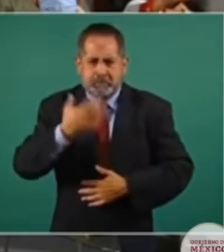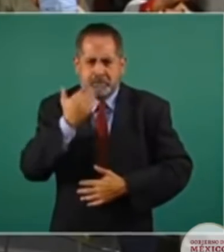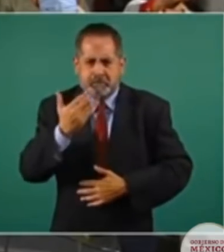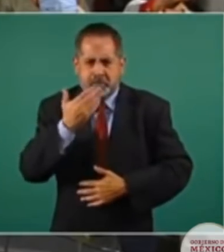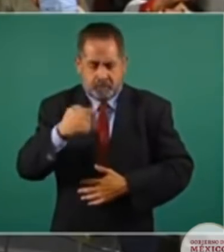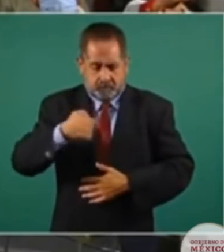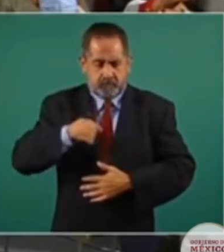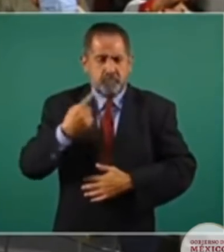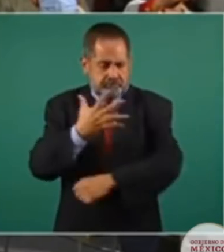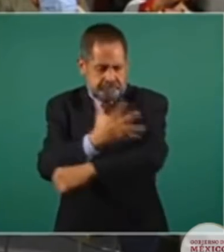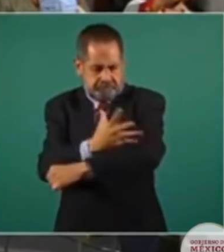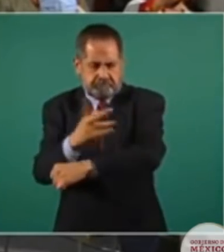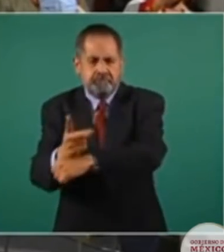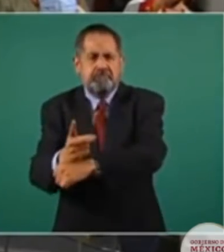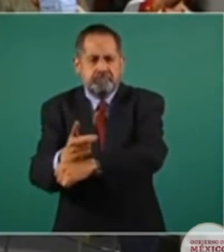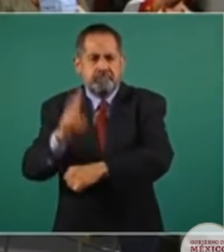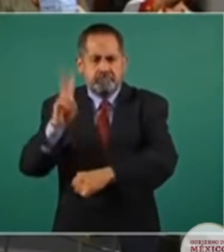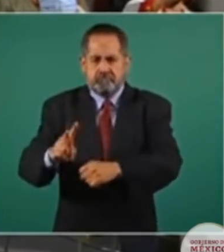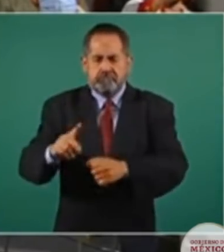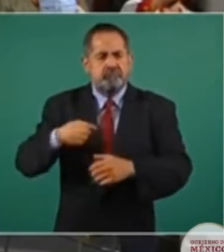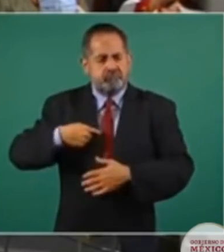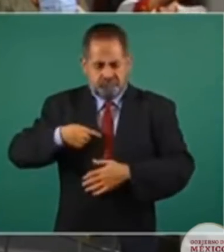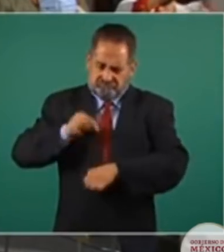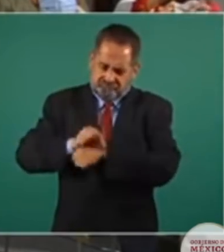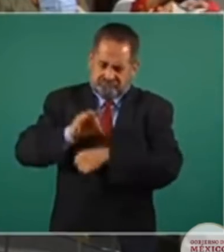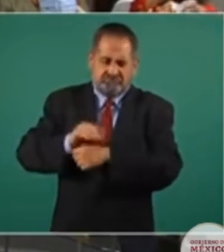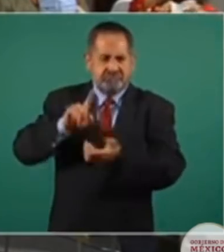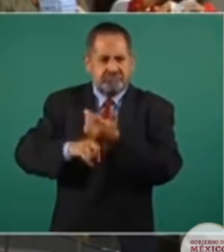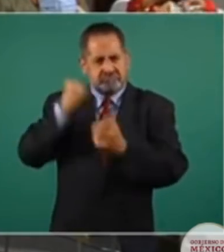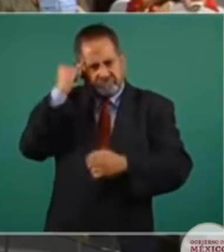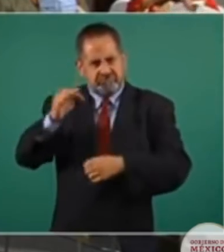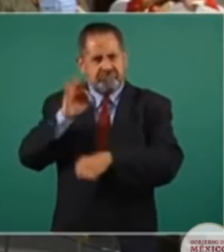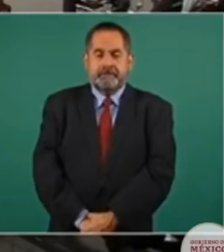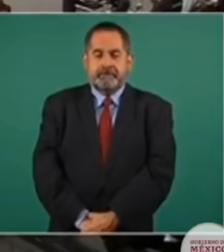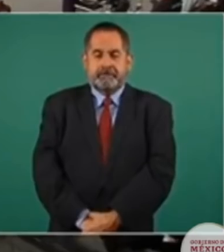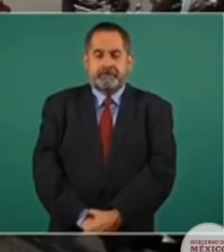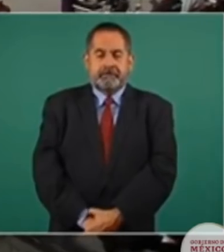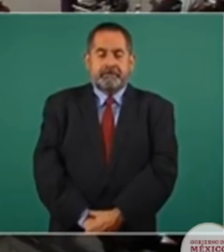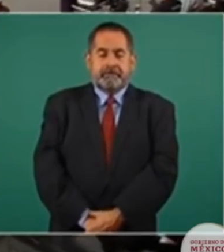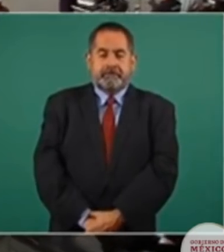es credibilidad, presidente, y la voy a defender contra viento y marea.